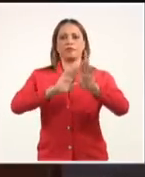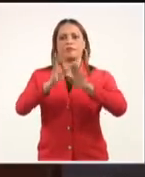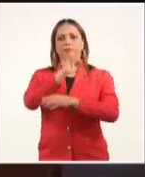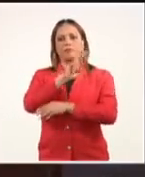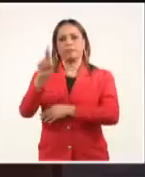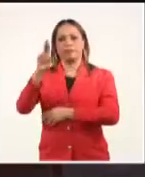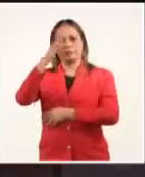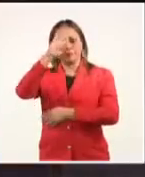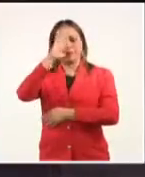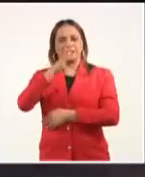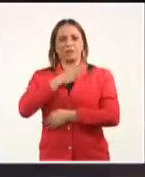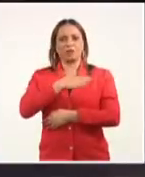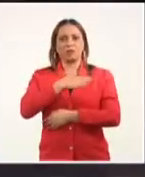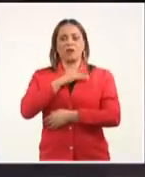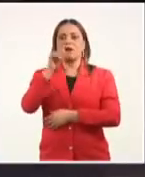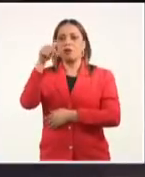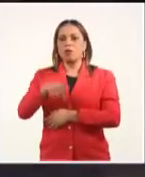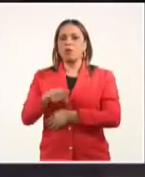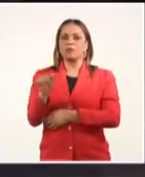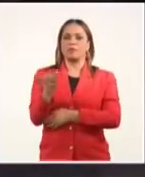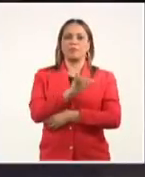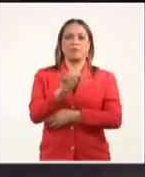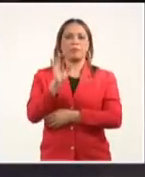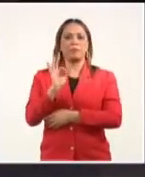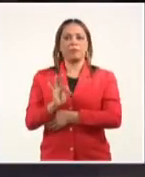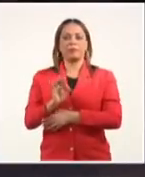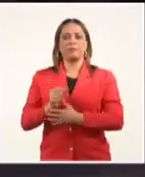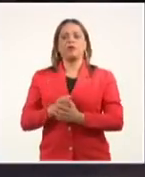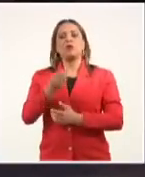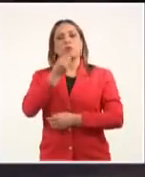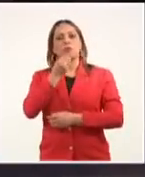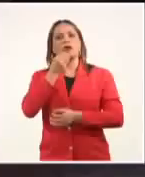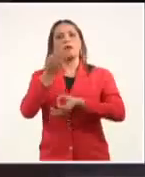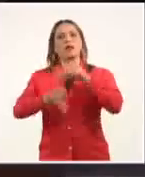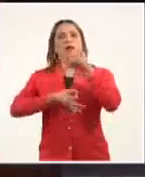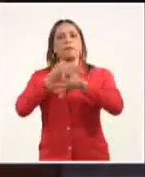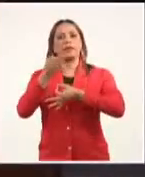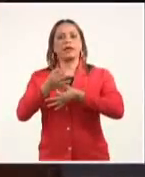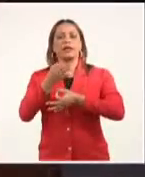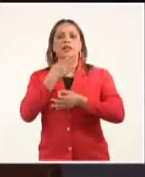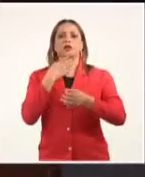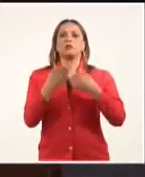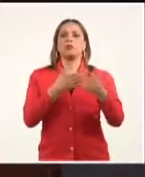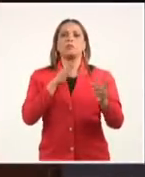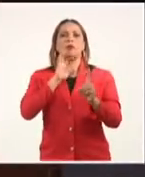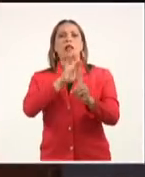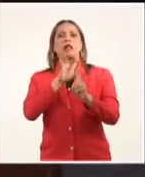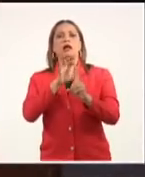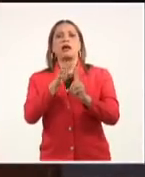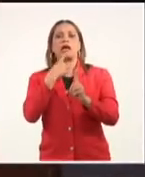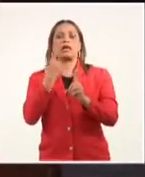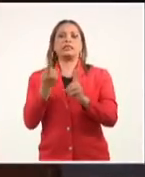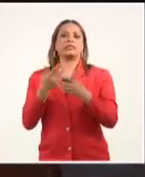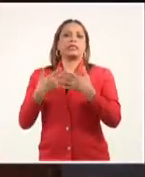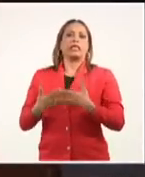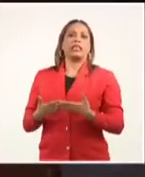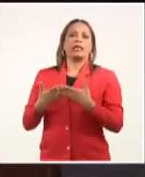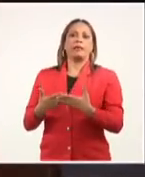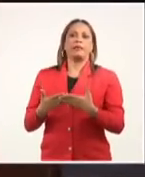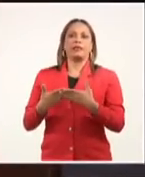nueva, hoy puedo afirmar que ante cualquier amenaza o debilidad,